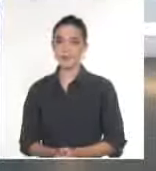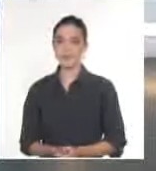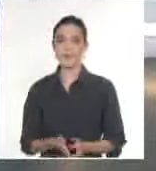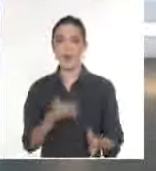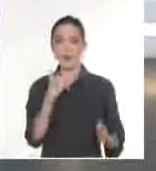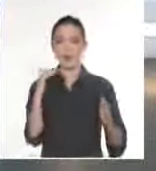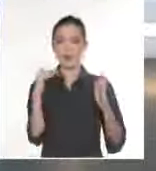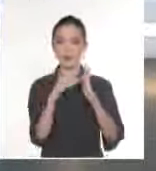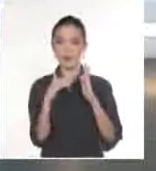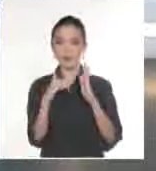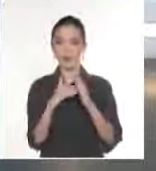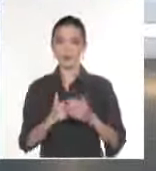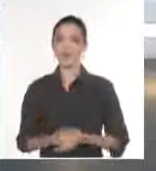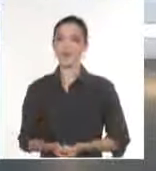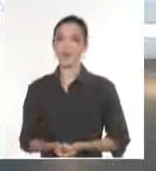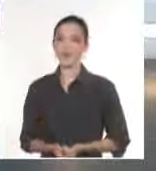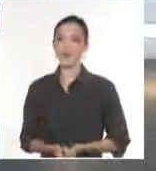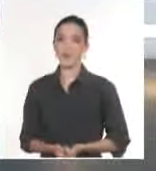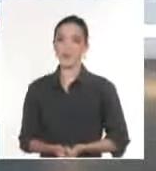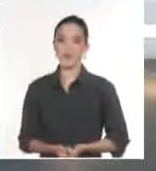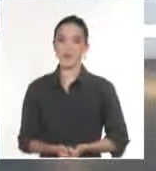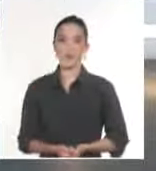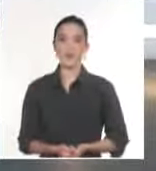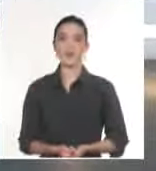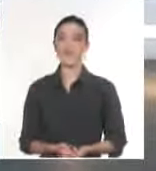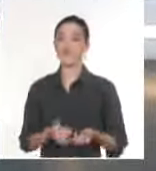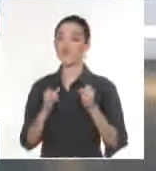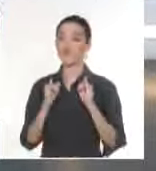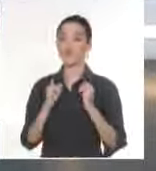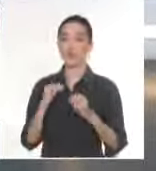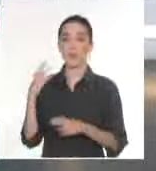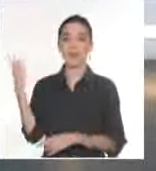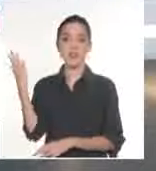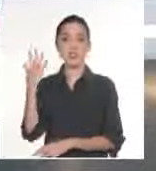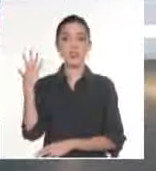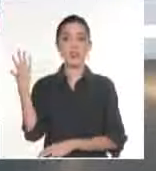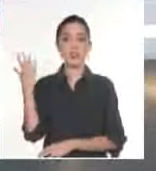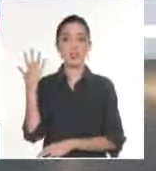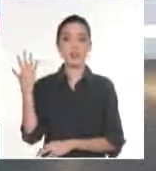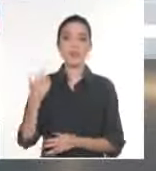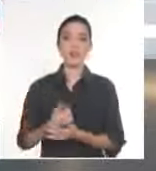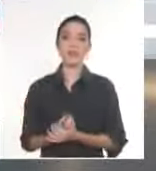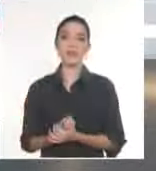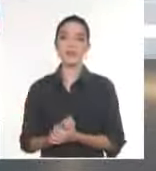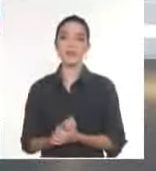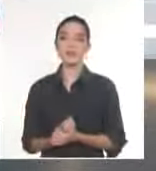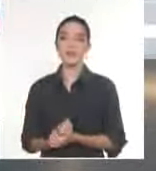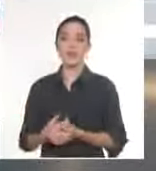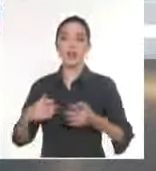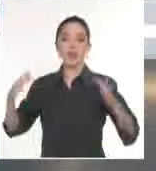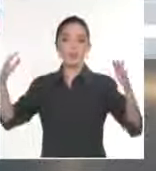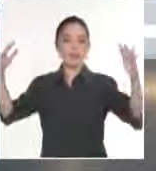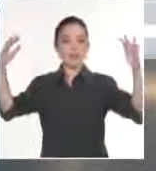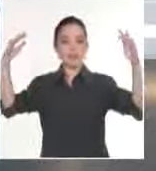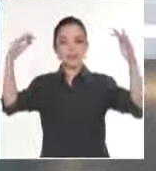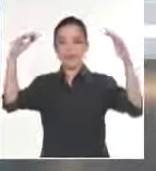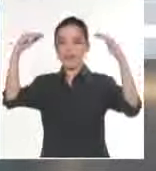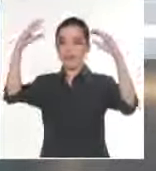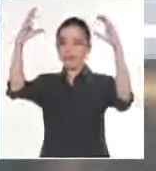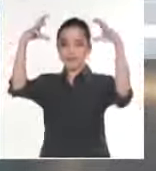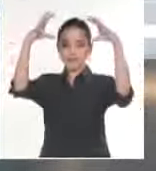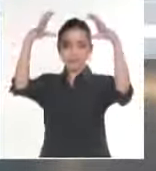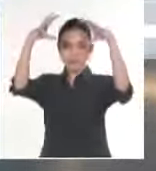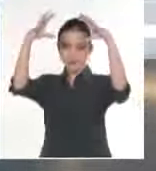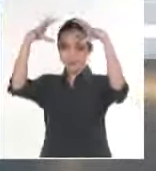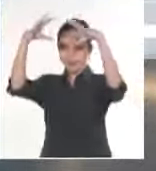Buenas tardes. Las condiciones del tiempo en nuestra área continúan marcadas por la influencia de altas presiones, pero el tránsito de algunos sistemas tropicales. Tenemos al sur